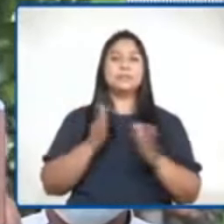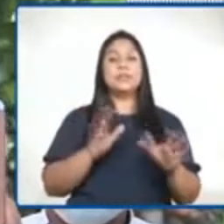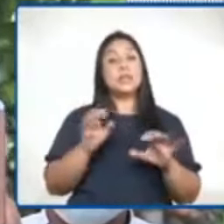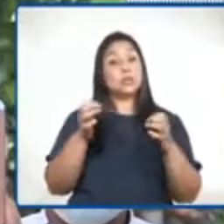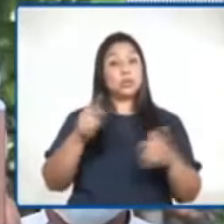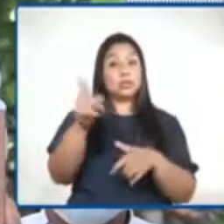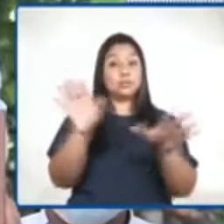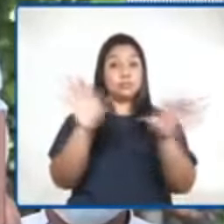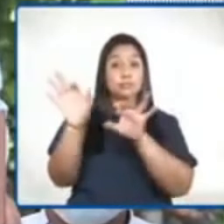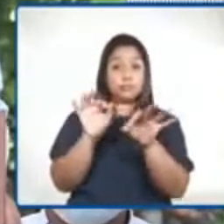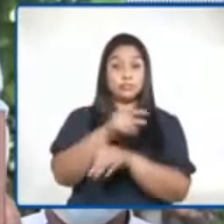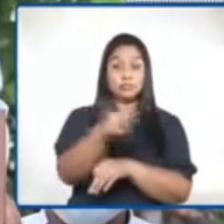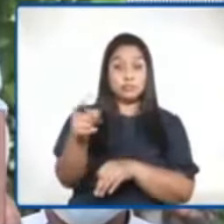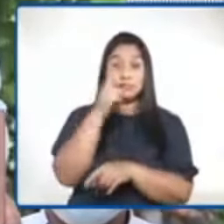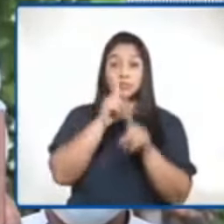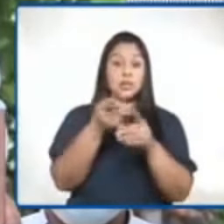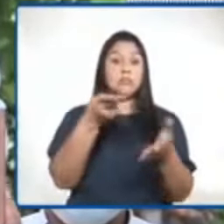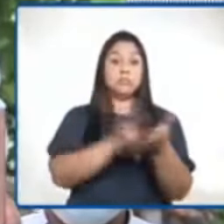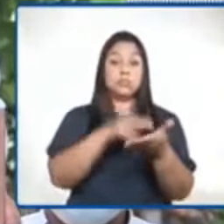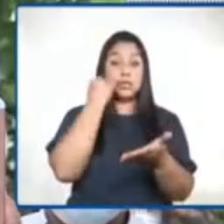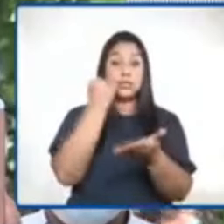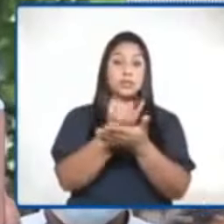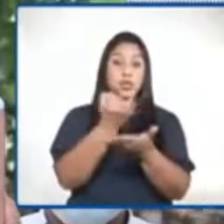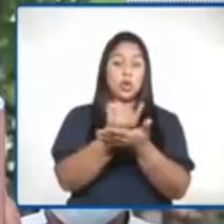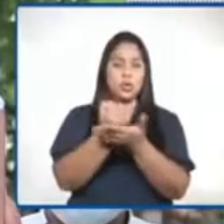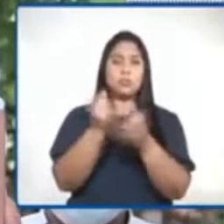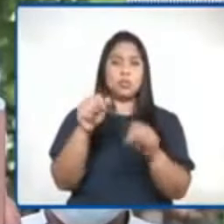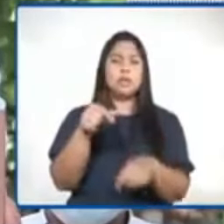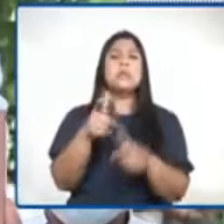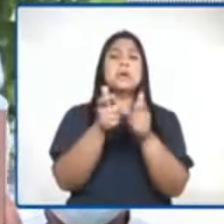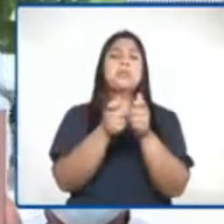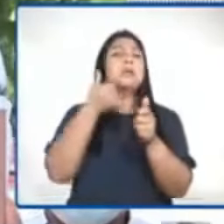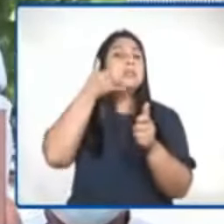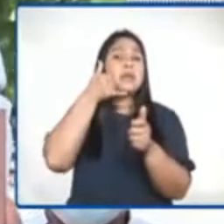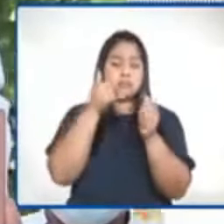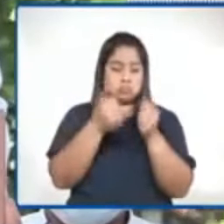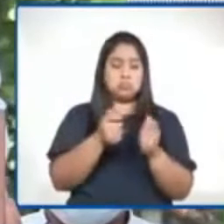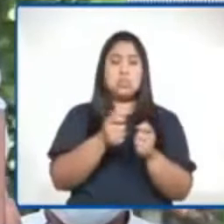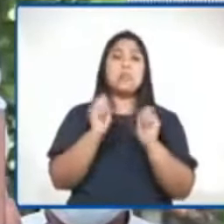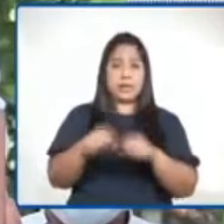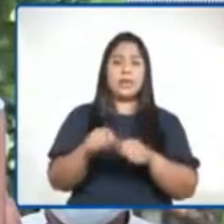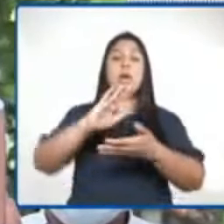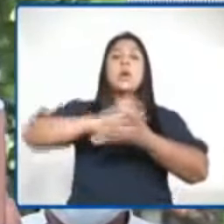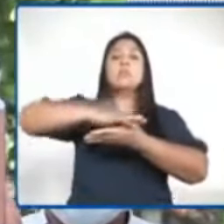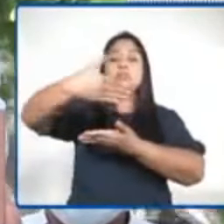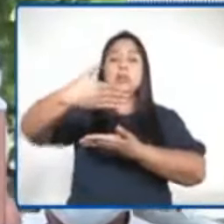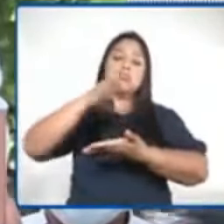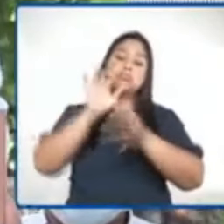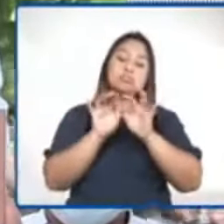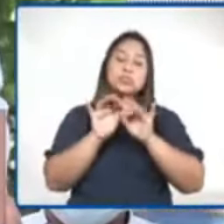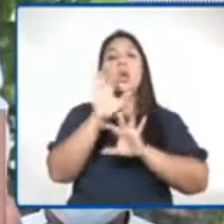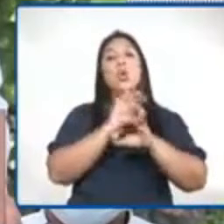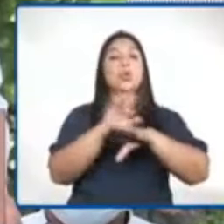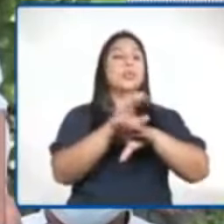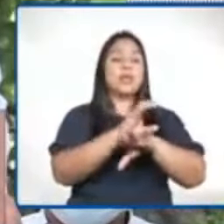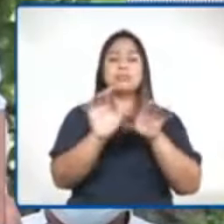una invitación a que se inscriban. Lo pueden hacer desde un teléfono celular, desde una computadora, introduciendo únicamente los